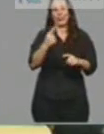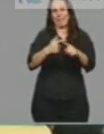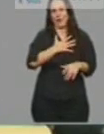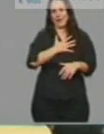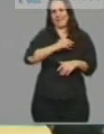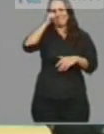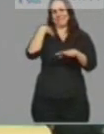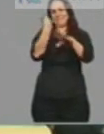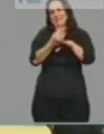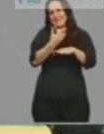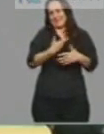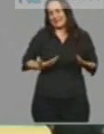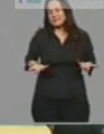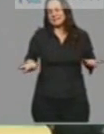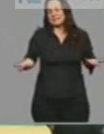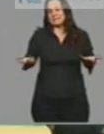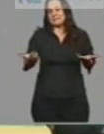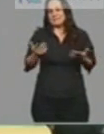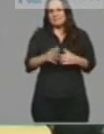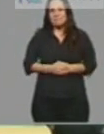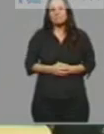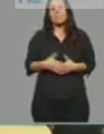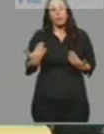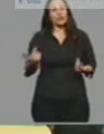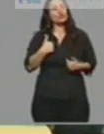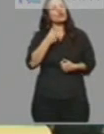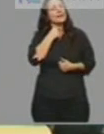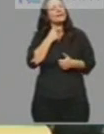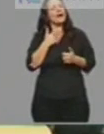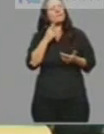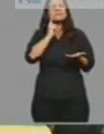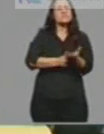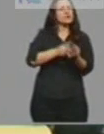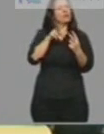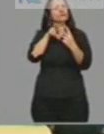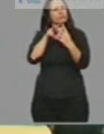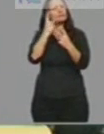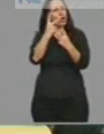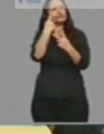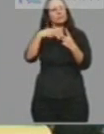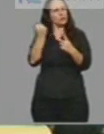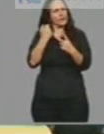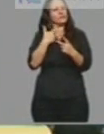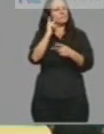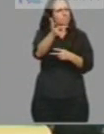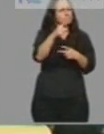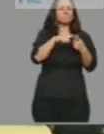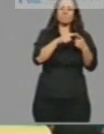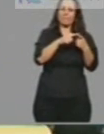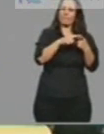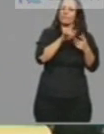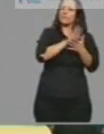eso quería, en síntesis, comentarle estas dos decisiones importantes, la de la reapertura